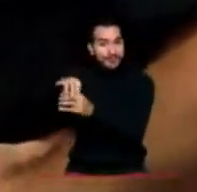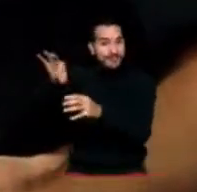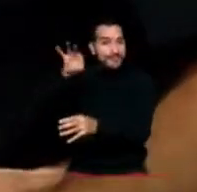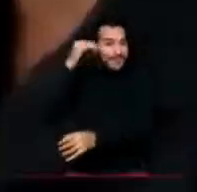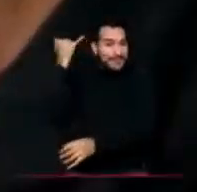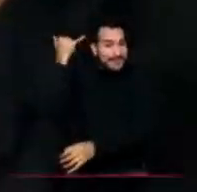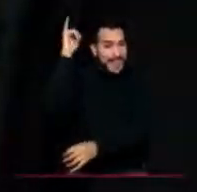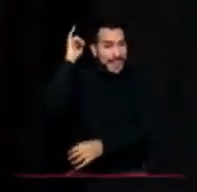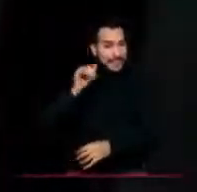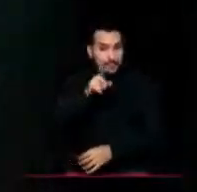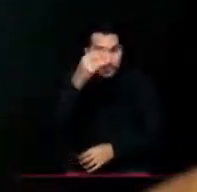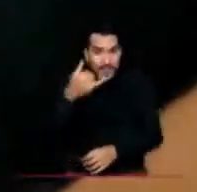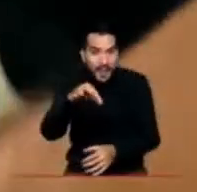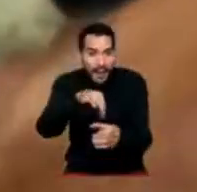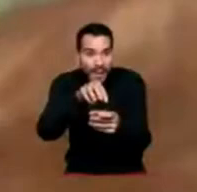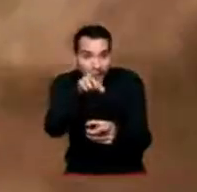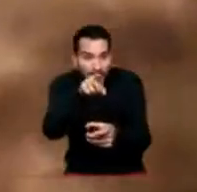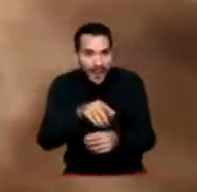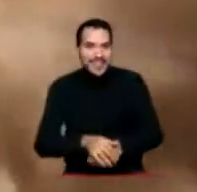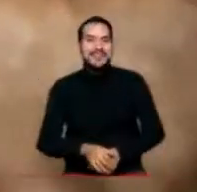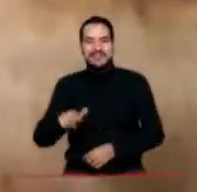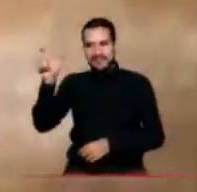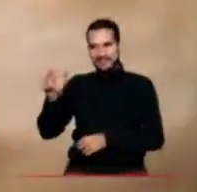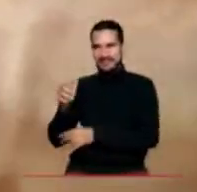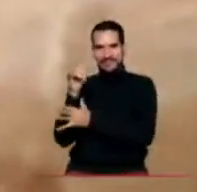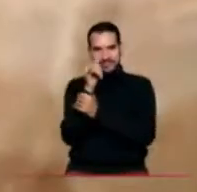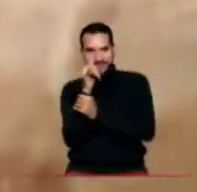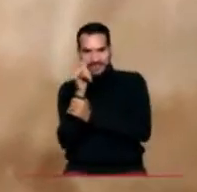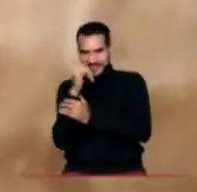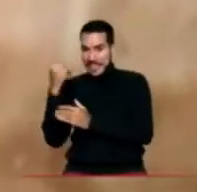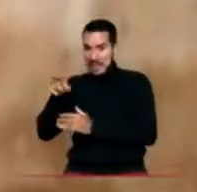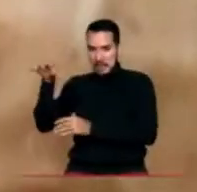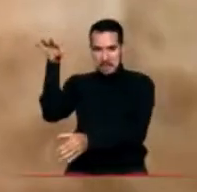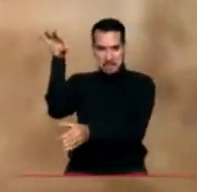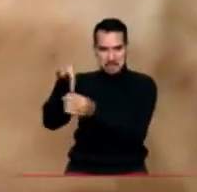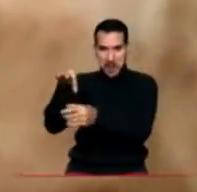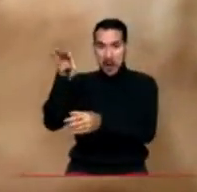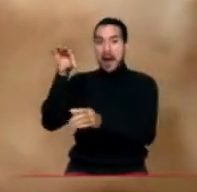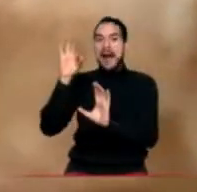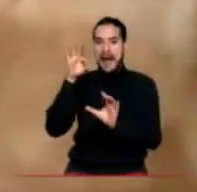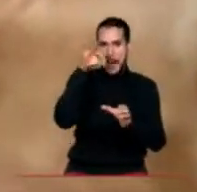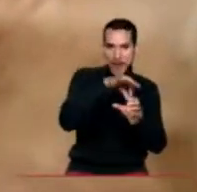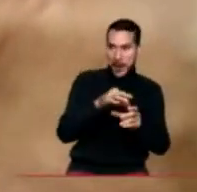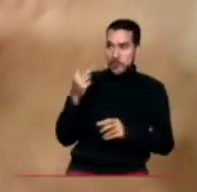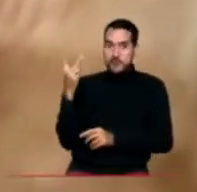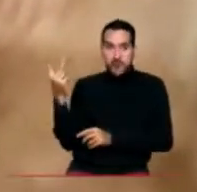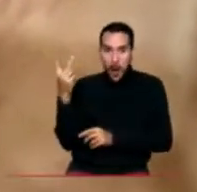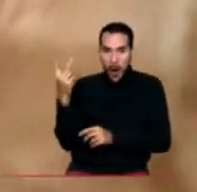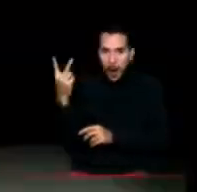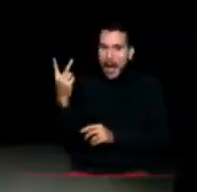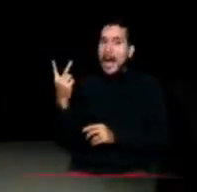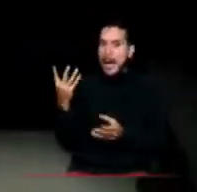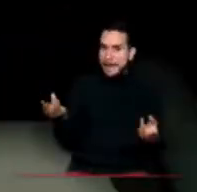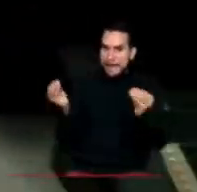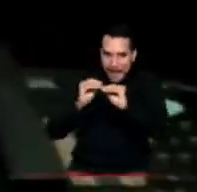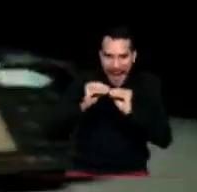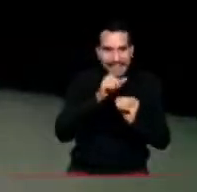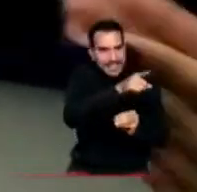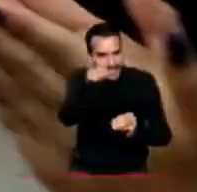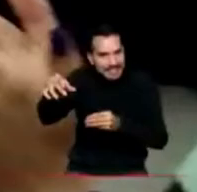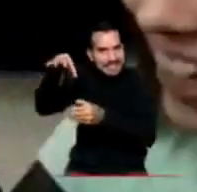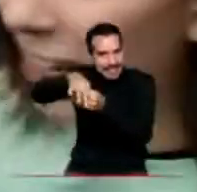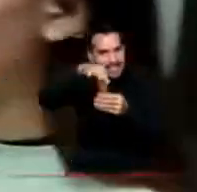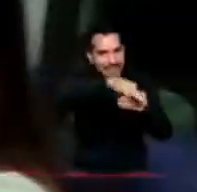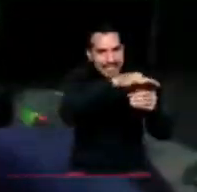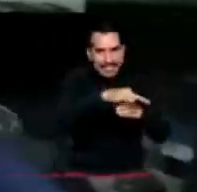Freddy Moncada también lo hizo. Sumamos 2 nuevos votos para Telepacífico Noticias y contamos con el suyo también. Su voto por